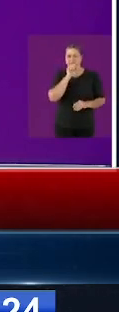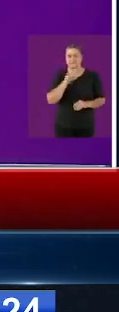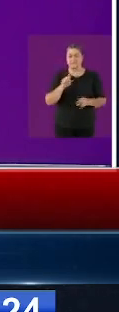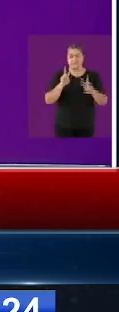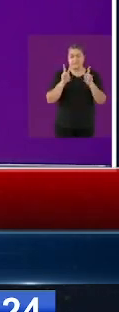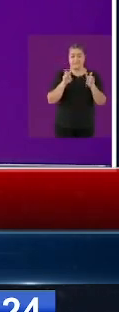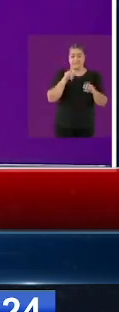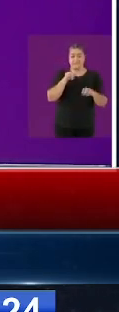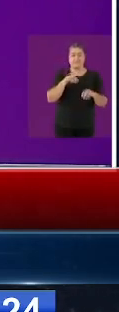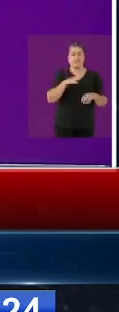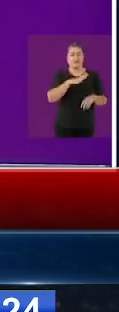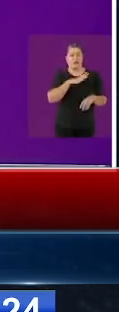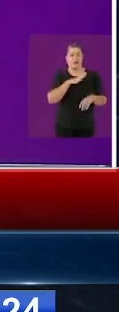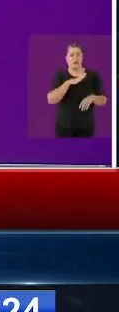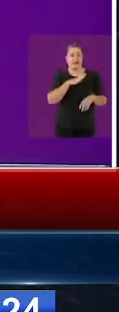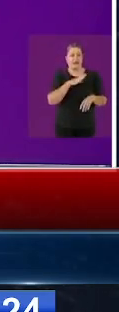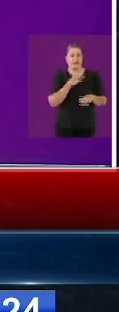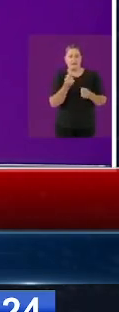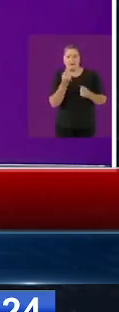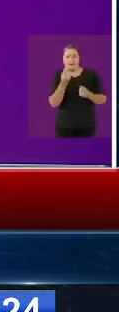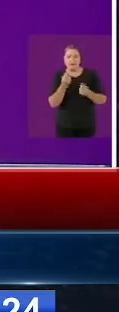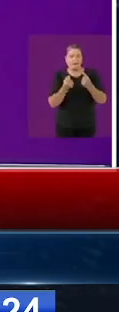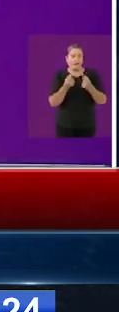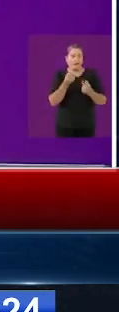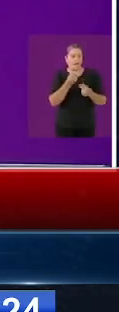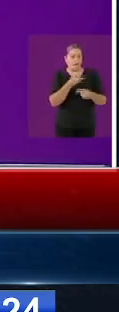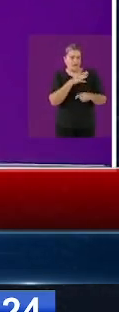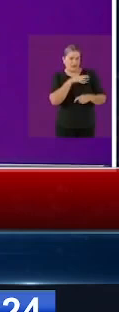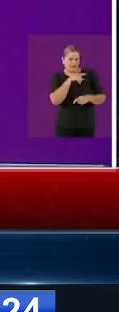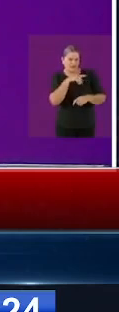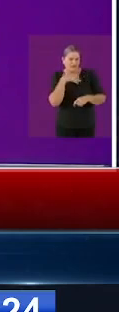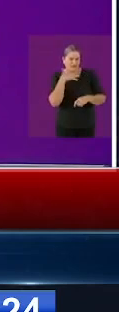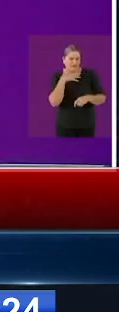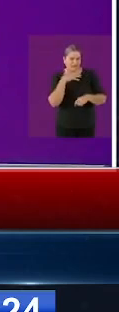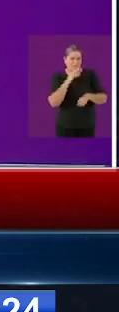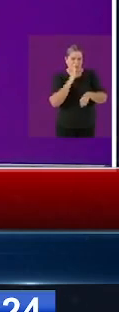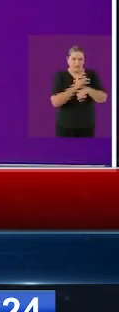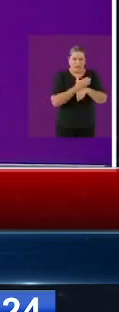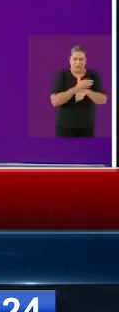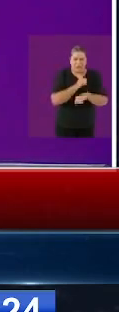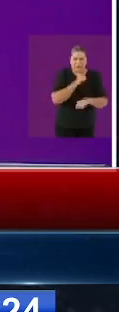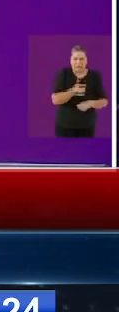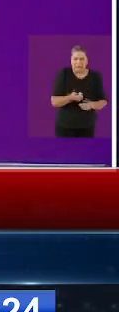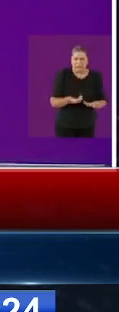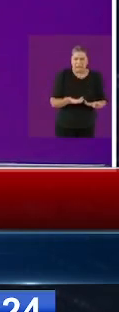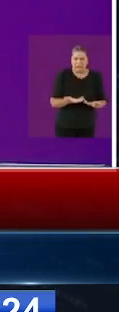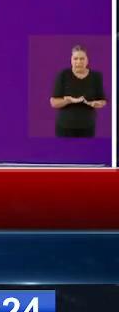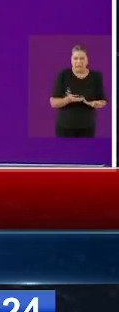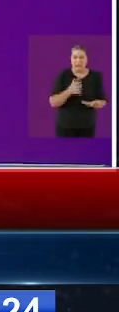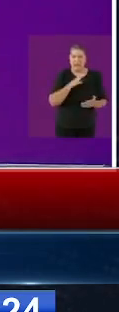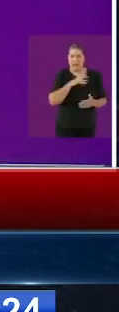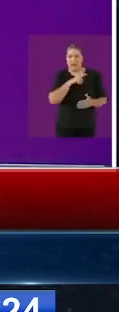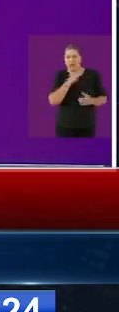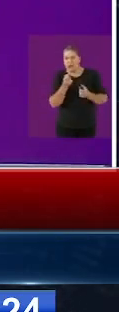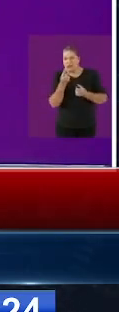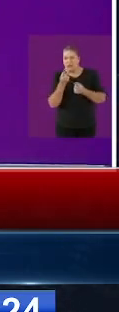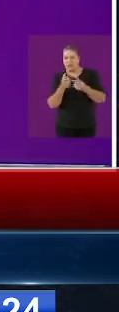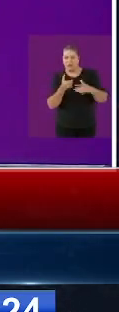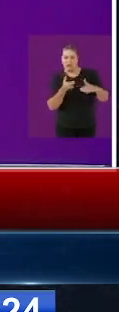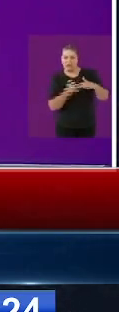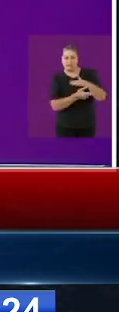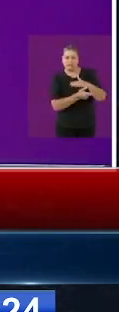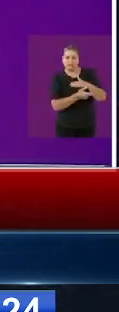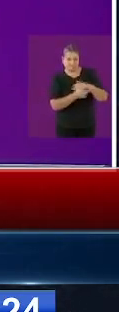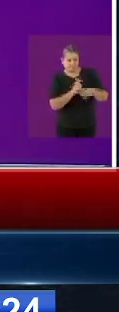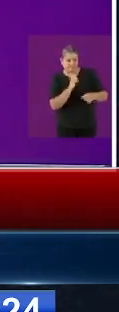hasta hasta esos detalles le faltaron al debate cl así es que no los hubo en este como aquel aquella puntada que se aventó El Bronco de que le iba a